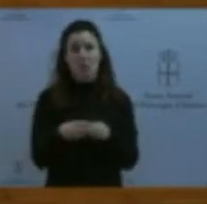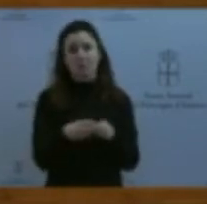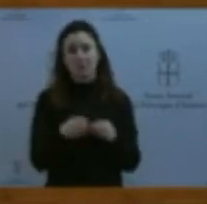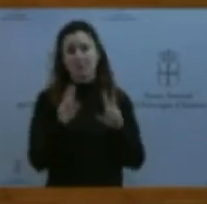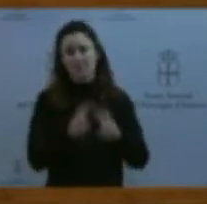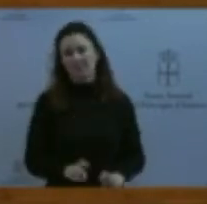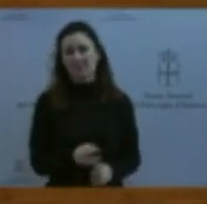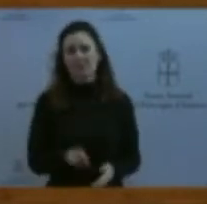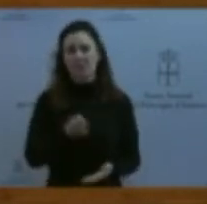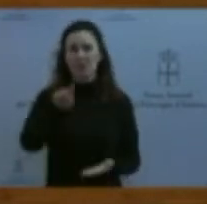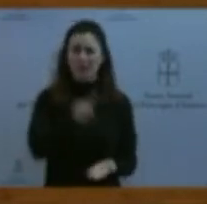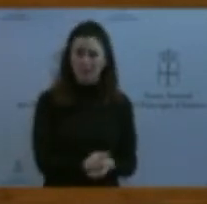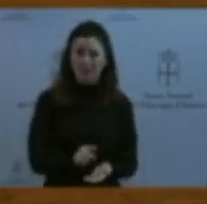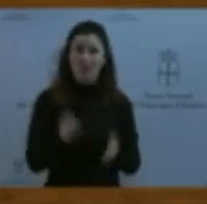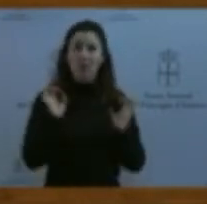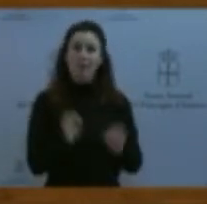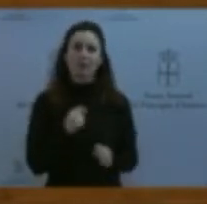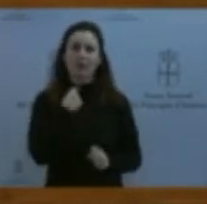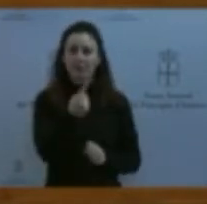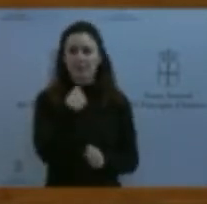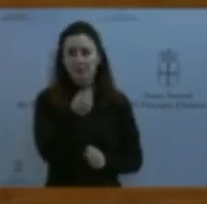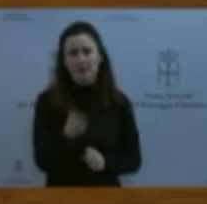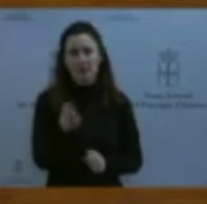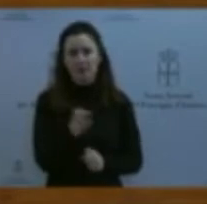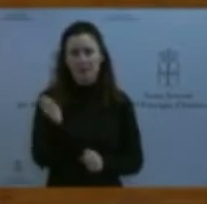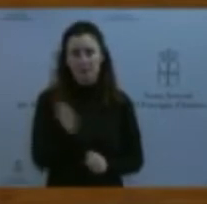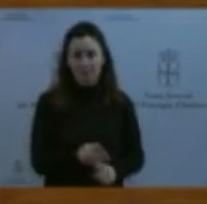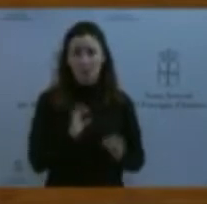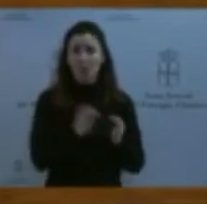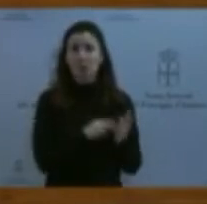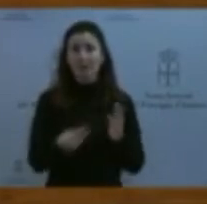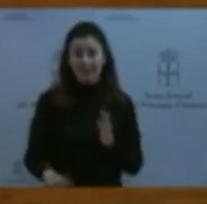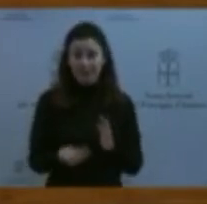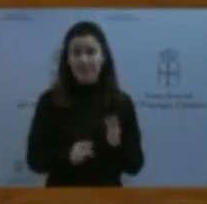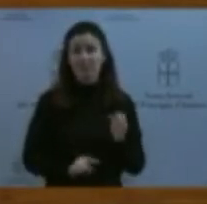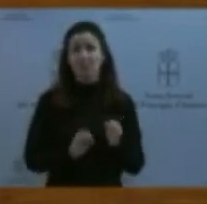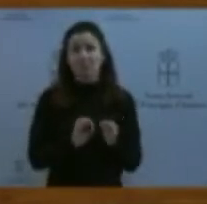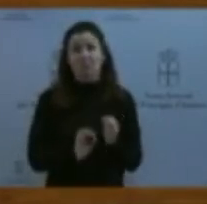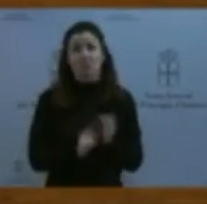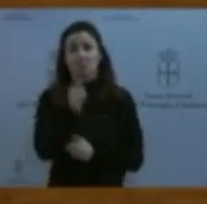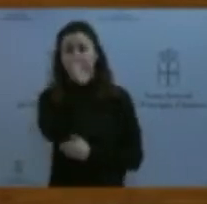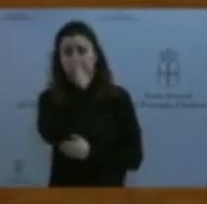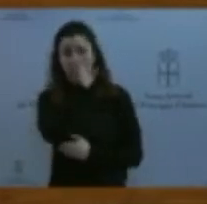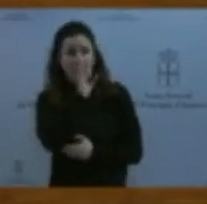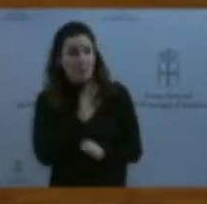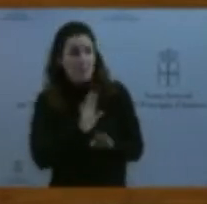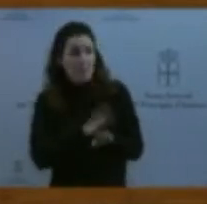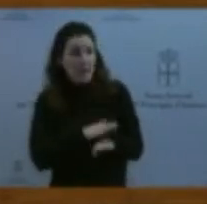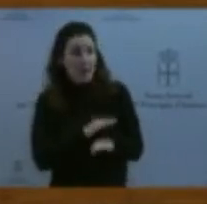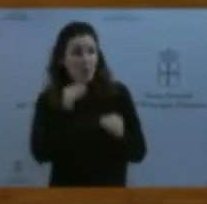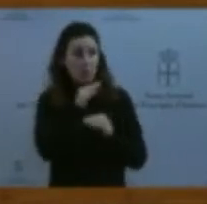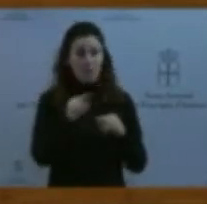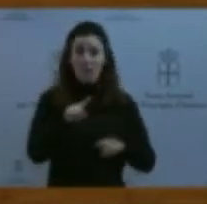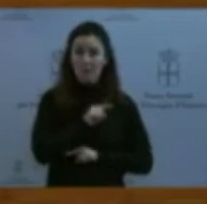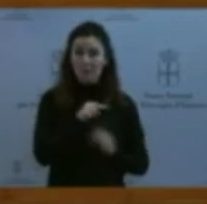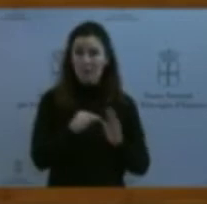habitualmente, el plan de ciencia, tecnología e innovación lo aprueban en octubre-noviembre para el periodo 2018, es decir, ha terminado el año, y las ayudas de